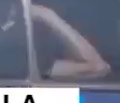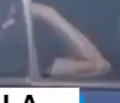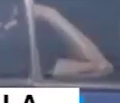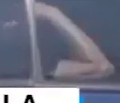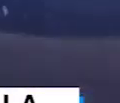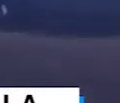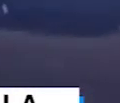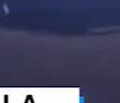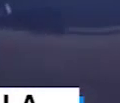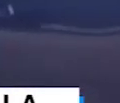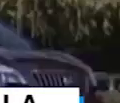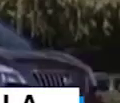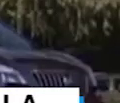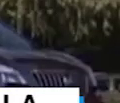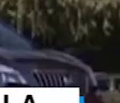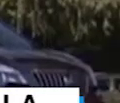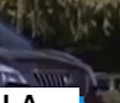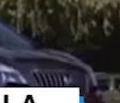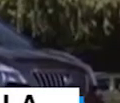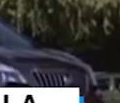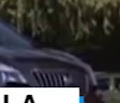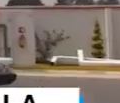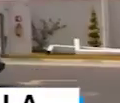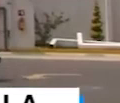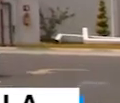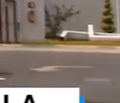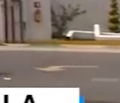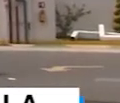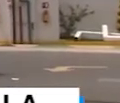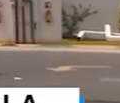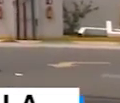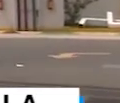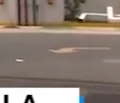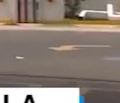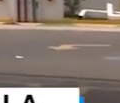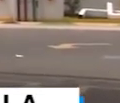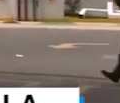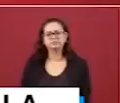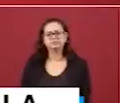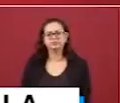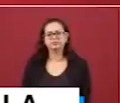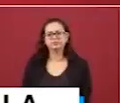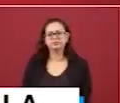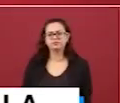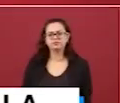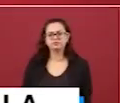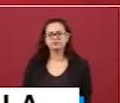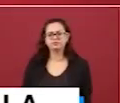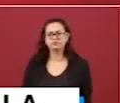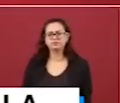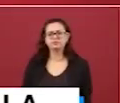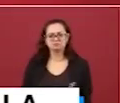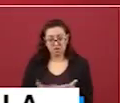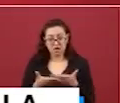continuarán pagando la cuota total del IEPS de 4.06 pesos por litro. Cabe recordar que a pesar de que Andrés Manuel